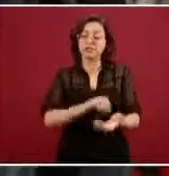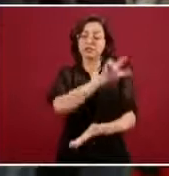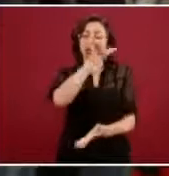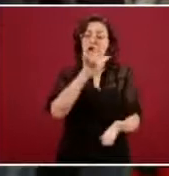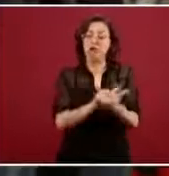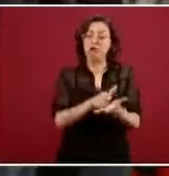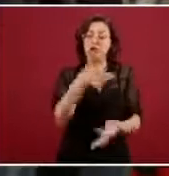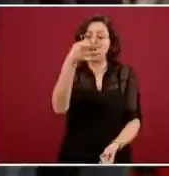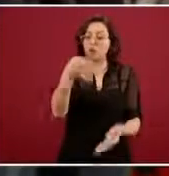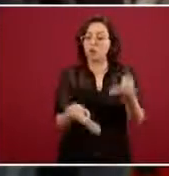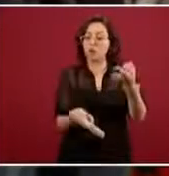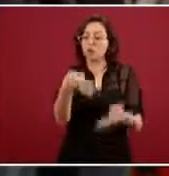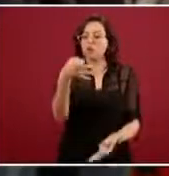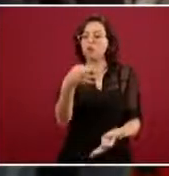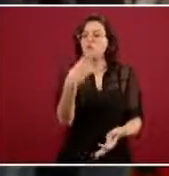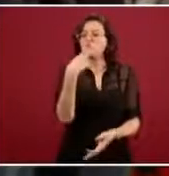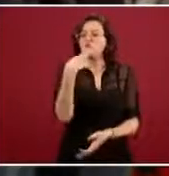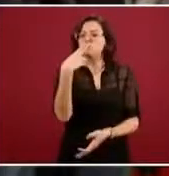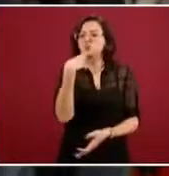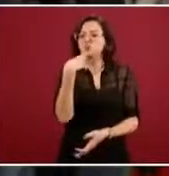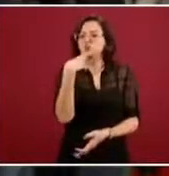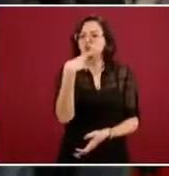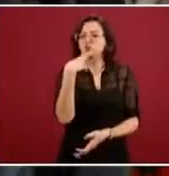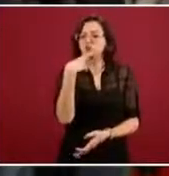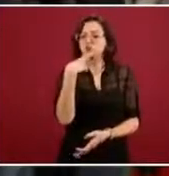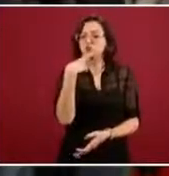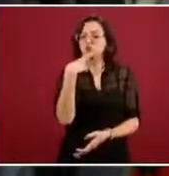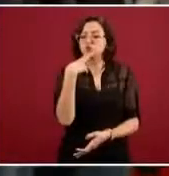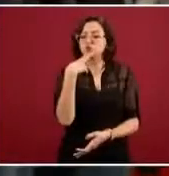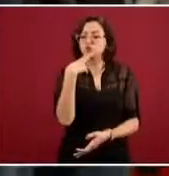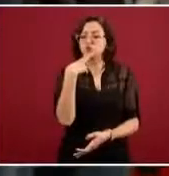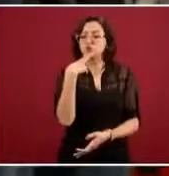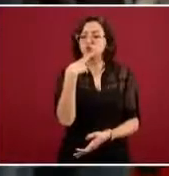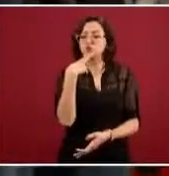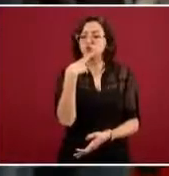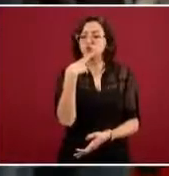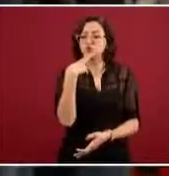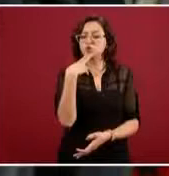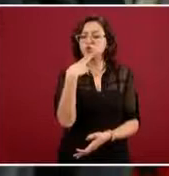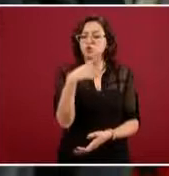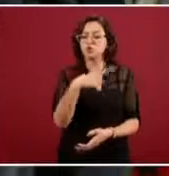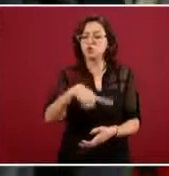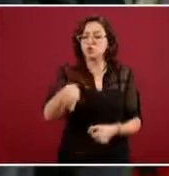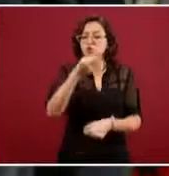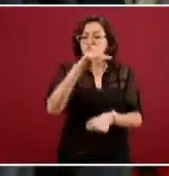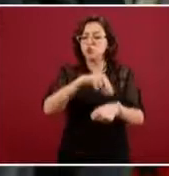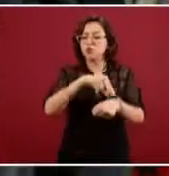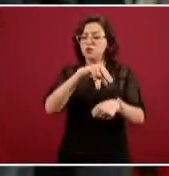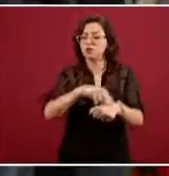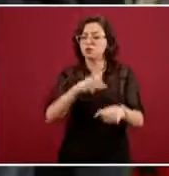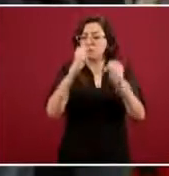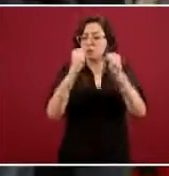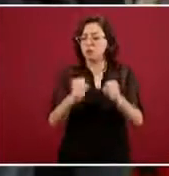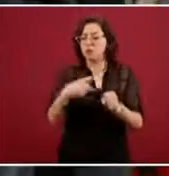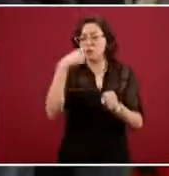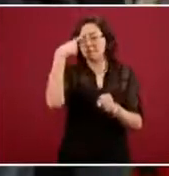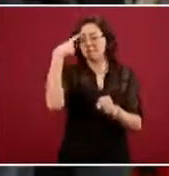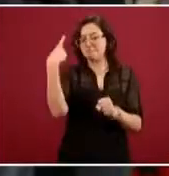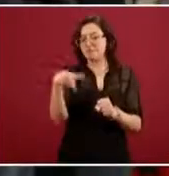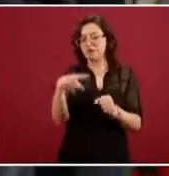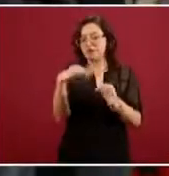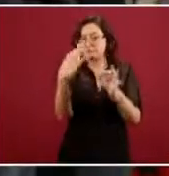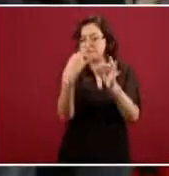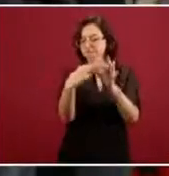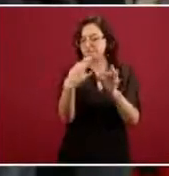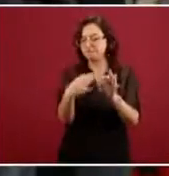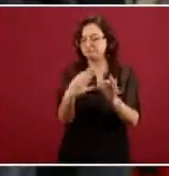se les va a garantizar el uso de esta guía a la primera línea de los médicos para que se haga efectivo? Entiendo que una vez se